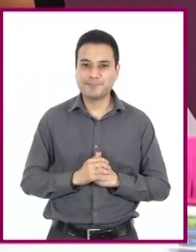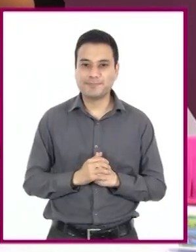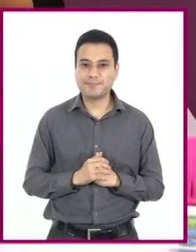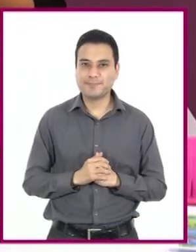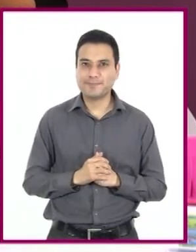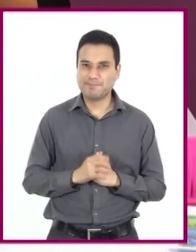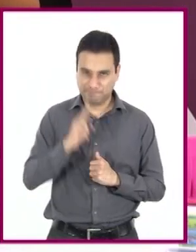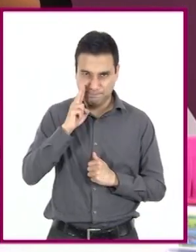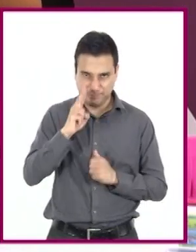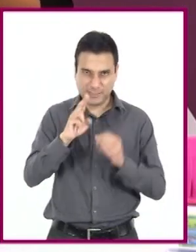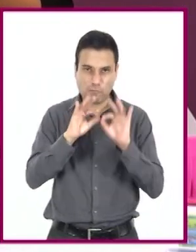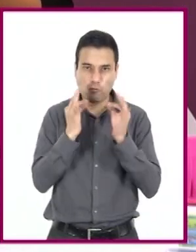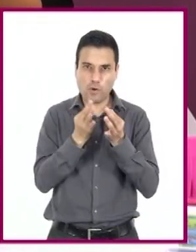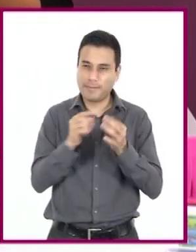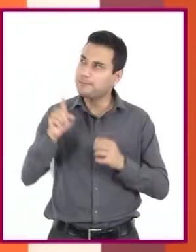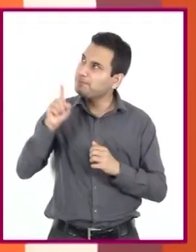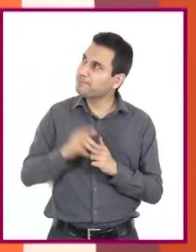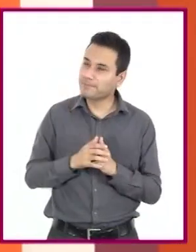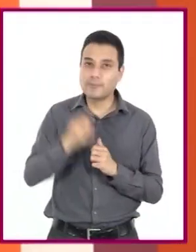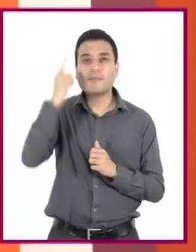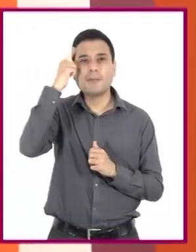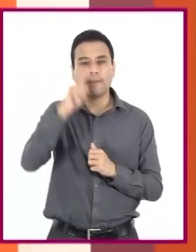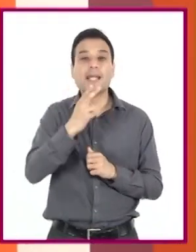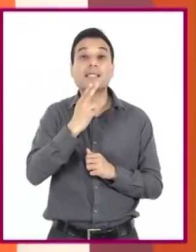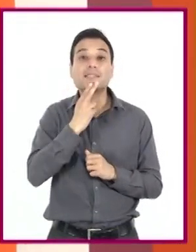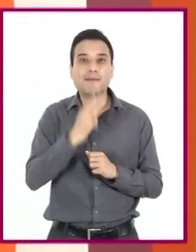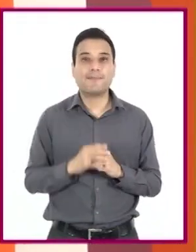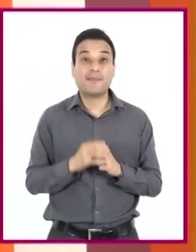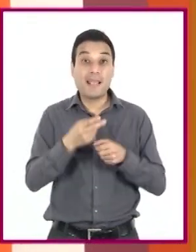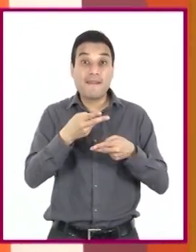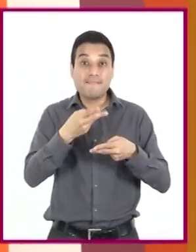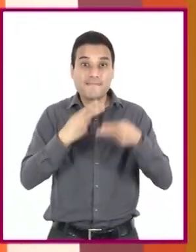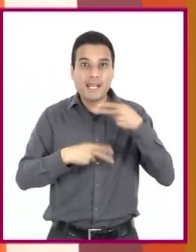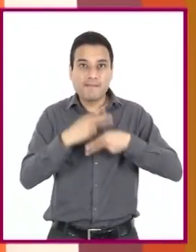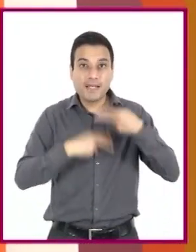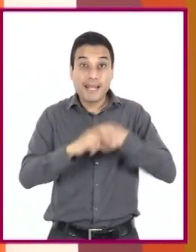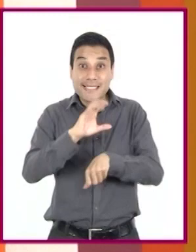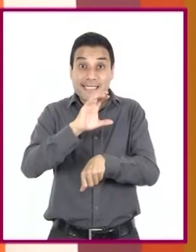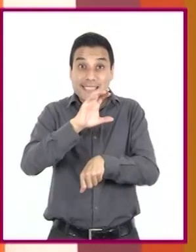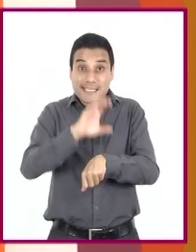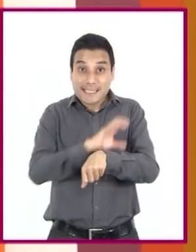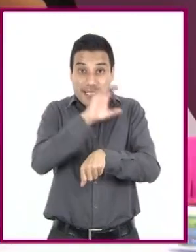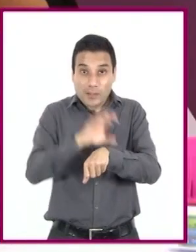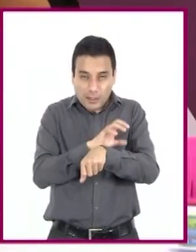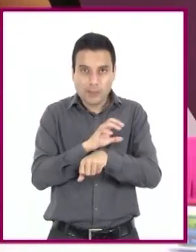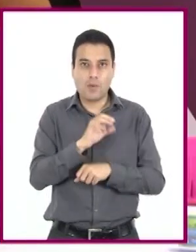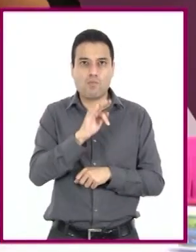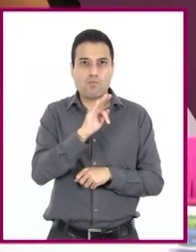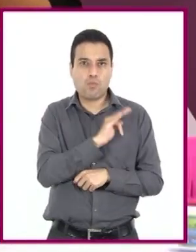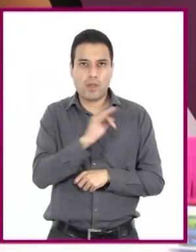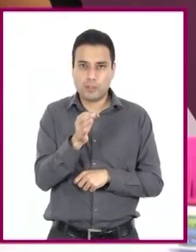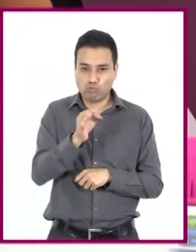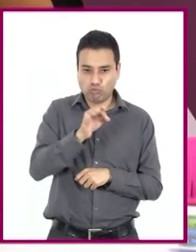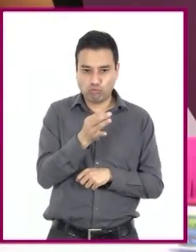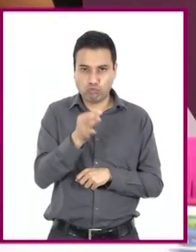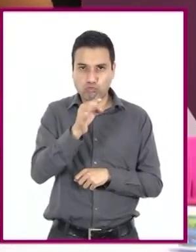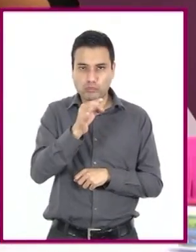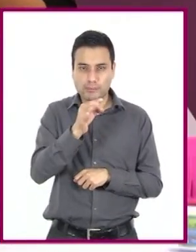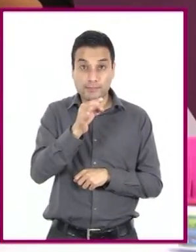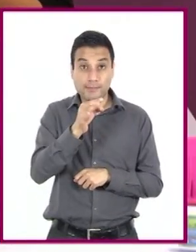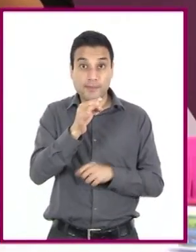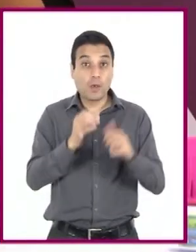Observen su forma. Se encarga de producir la energía necesaria para el funcionamiento de la célula a partir de un proceso